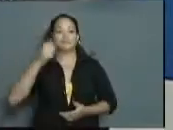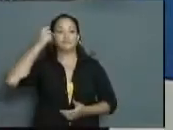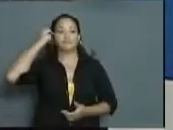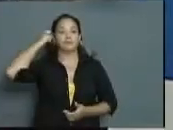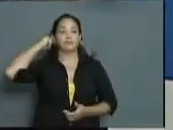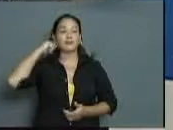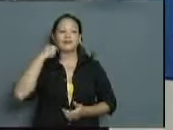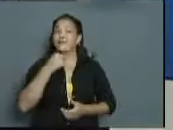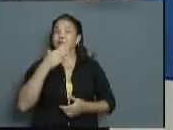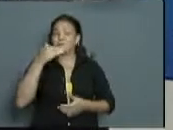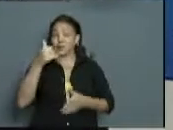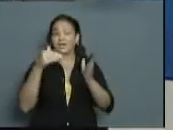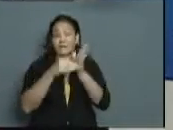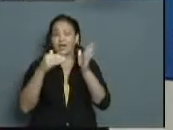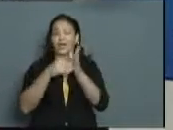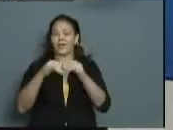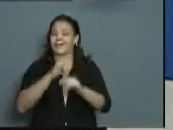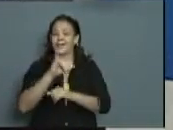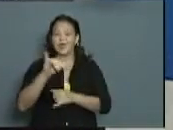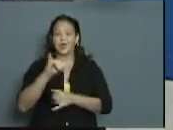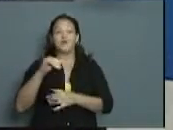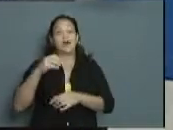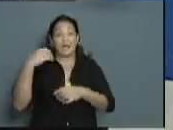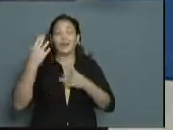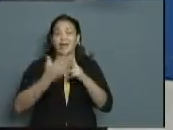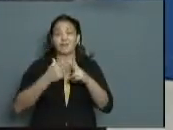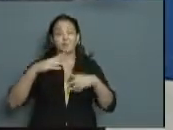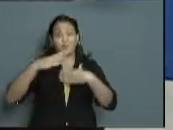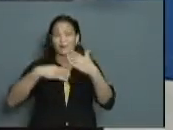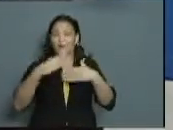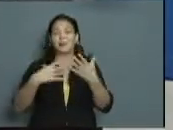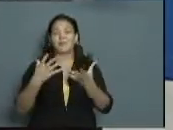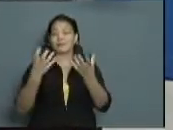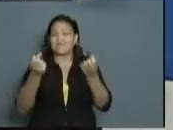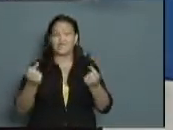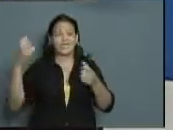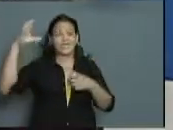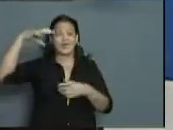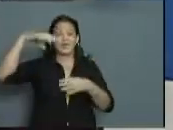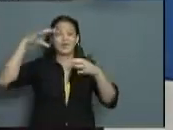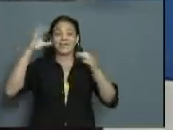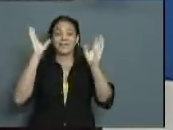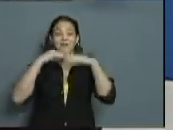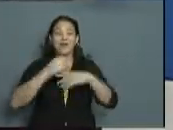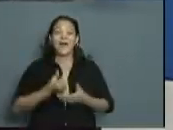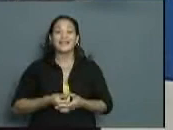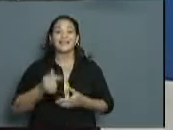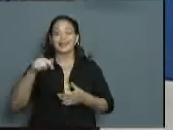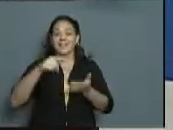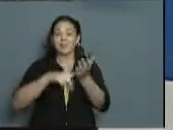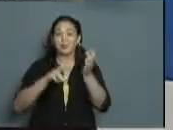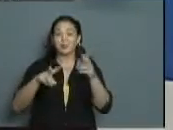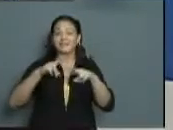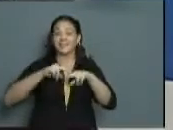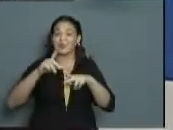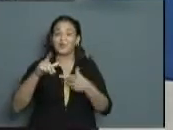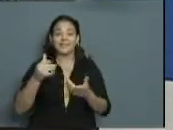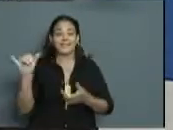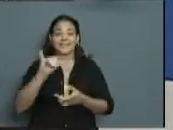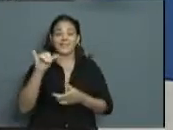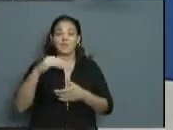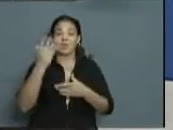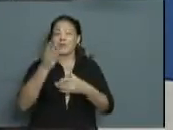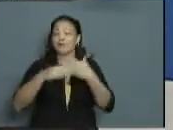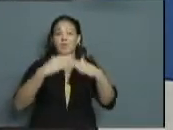Sí, buenas tardes, Holguineros. Continúa la sequía, es preocupante la situación de la sequía en la provincia de Holguín. El estado de los embalses